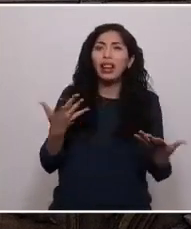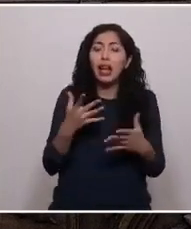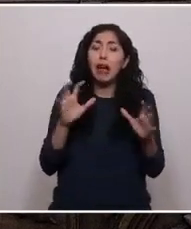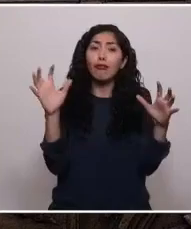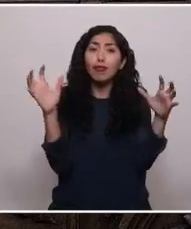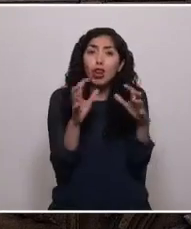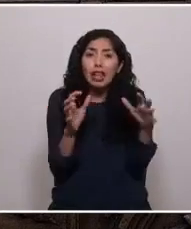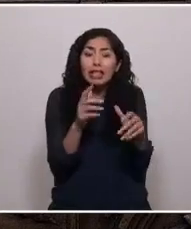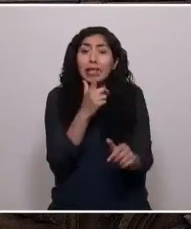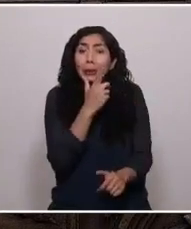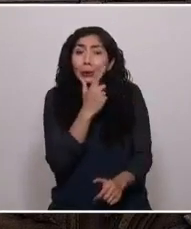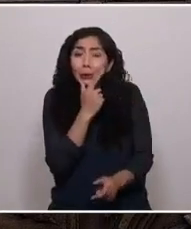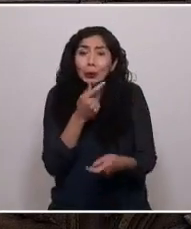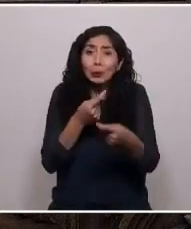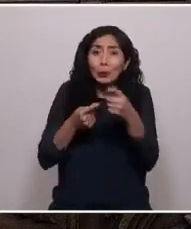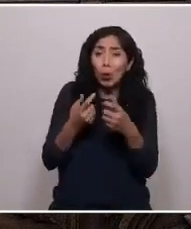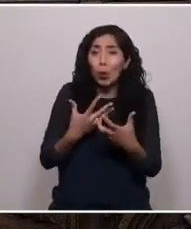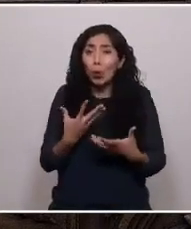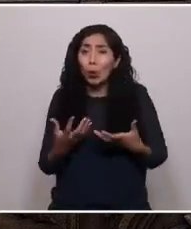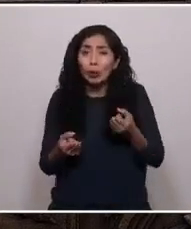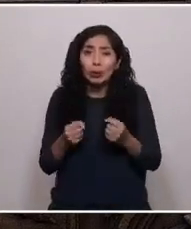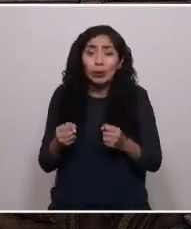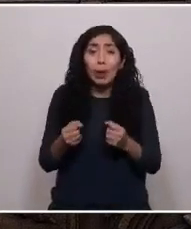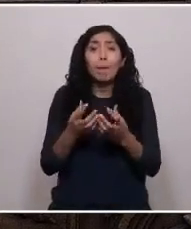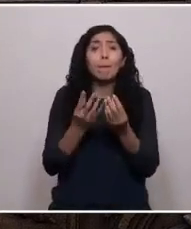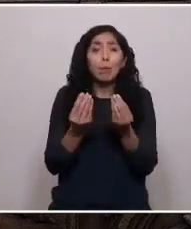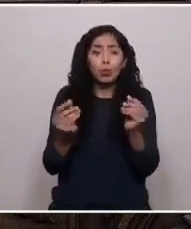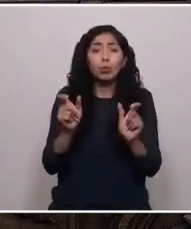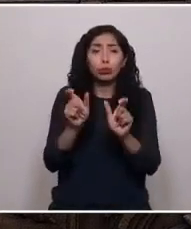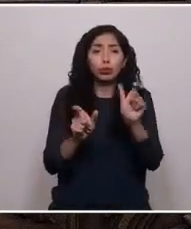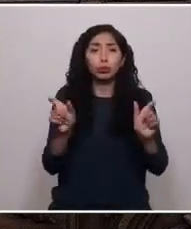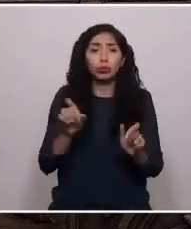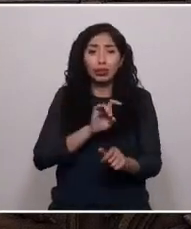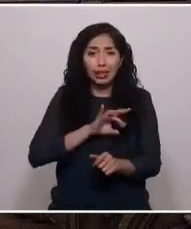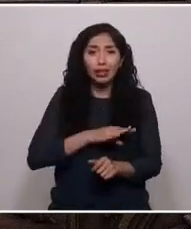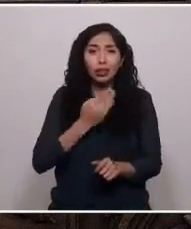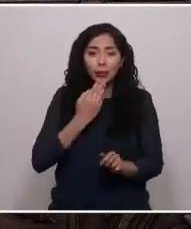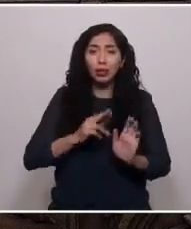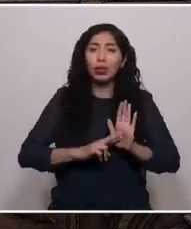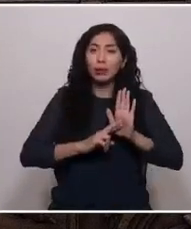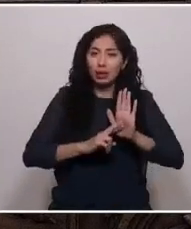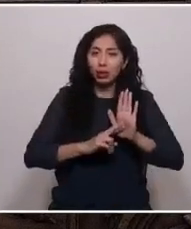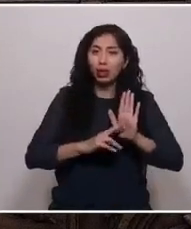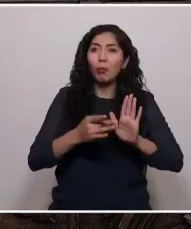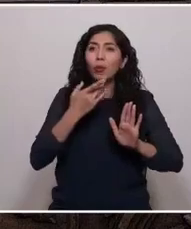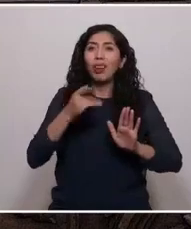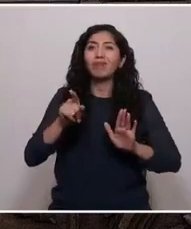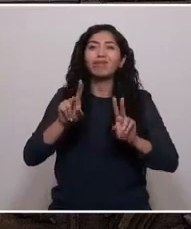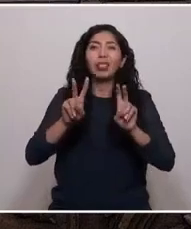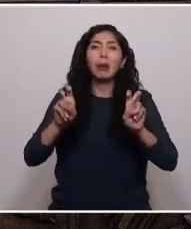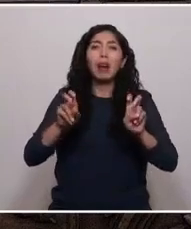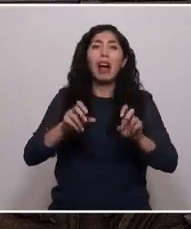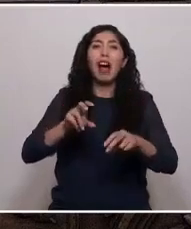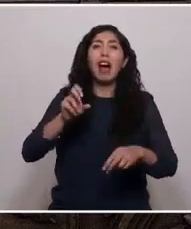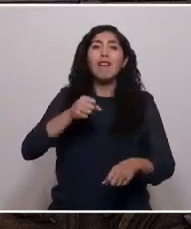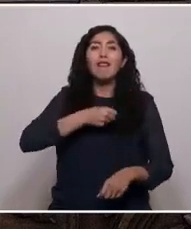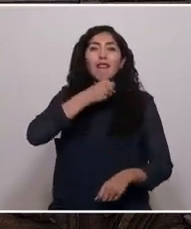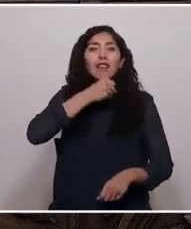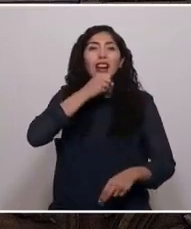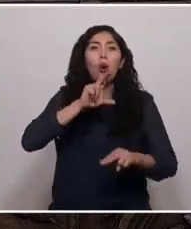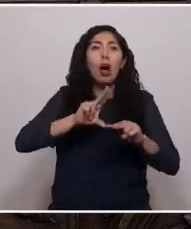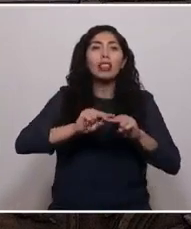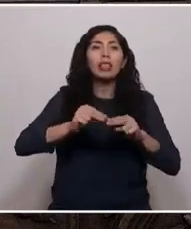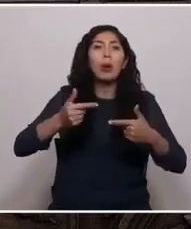económica a miles de chilenos desencantados con la vieja política o la que se dice